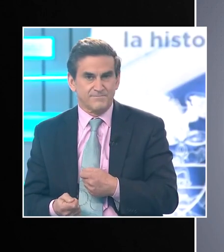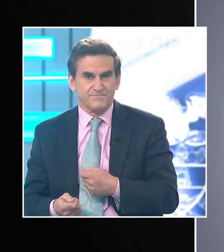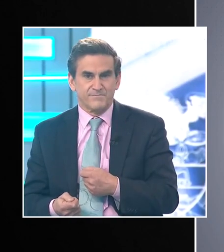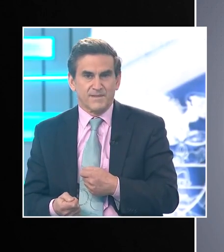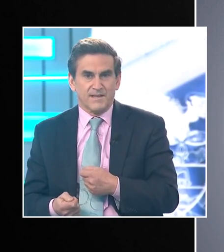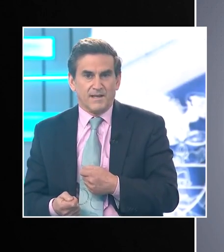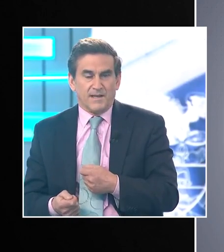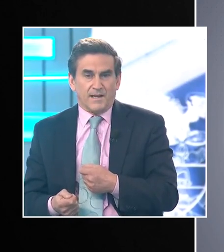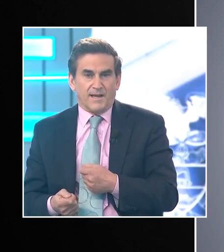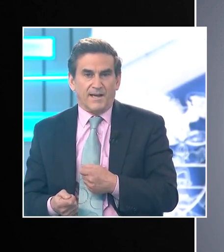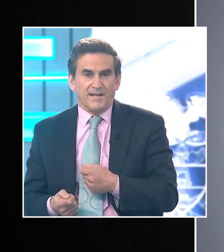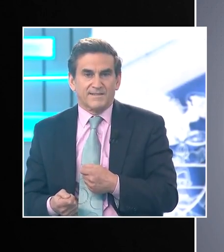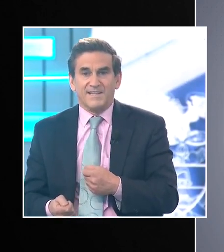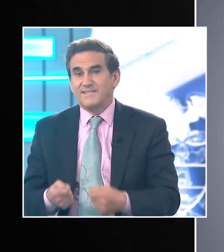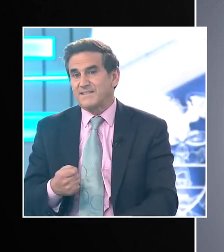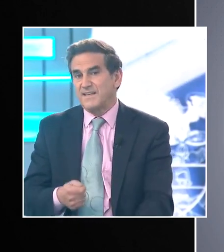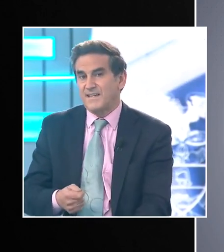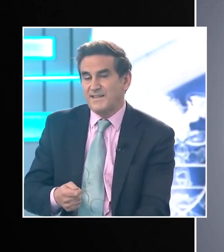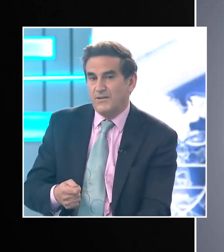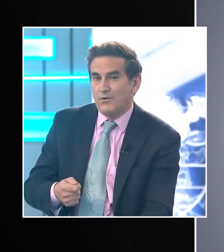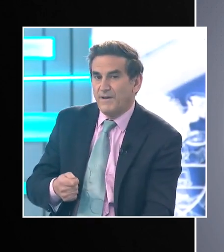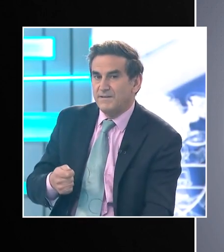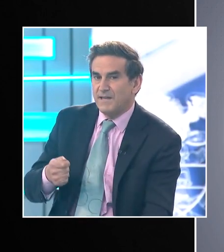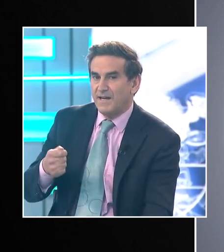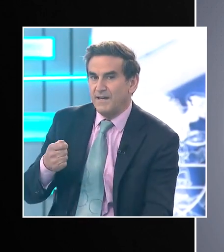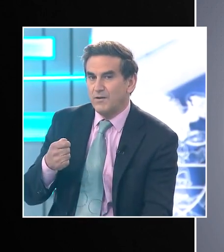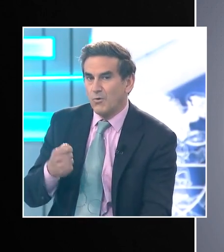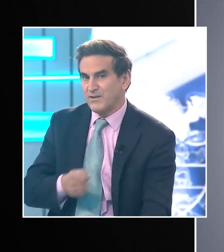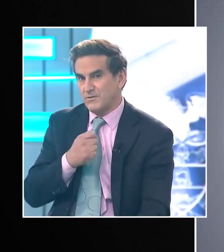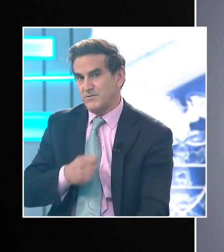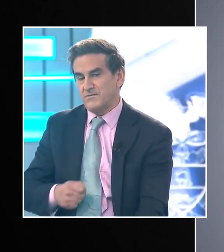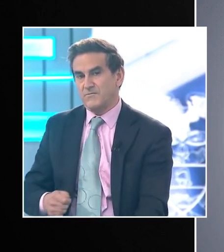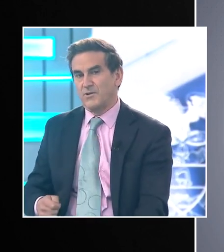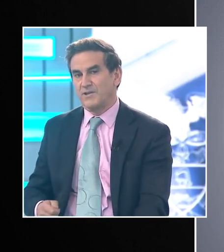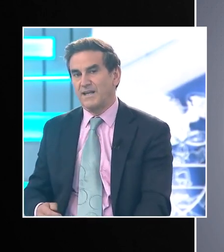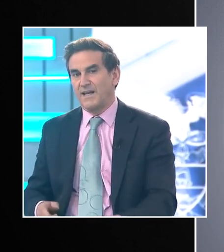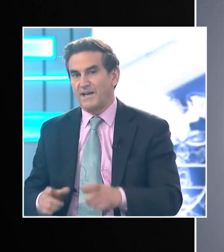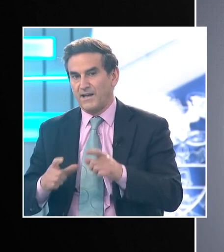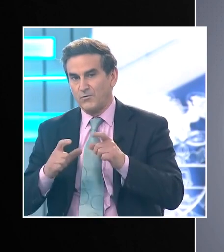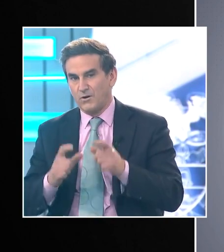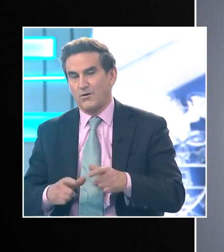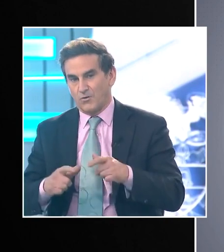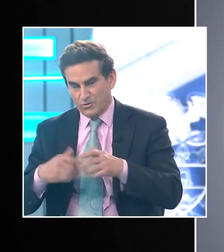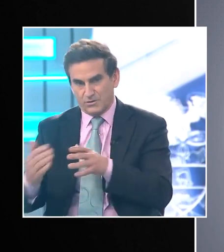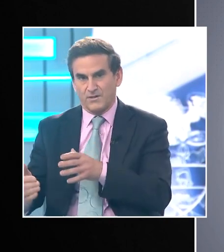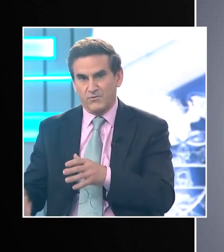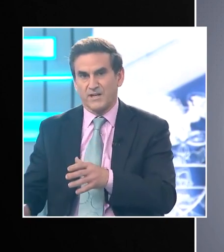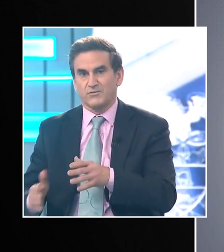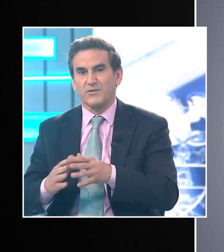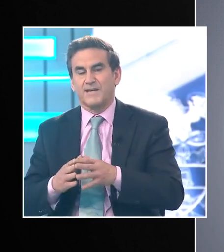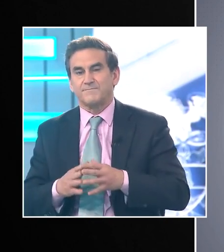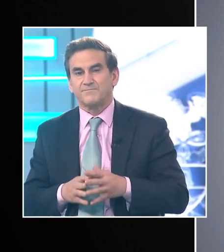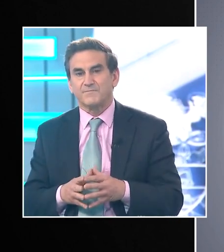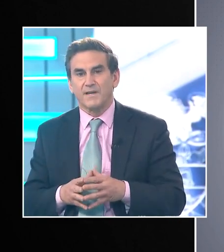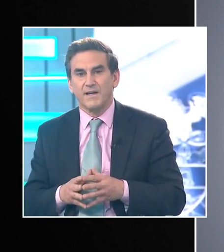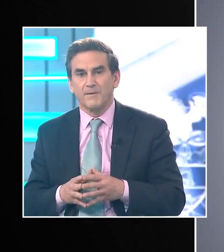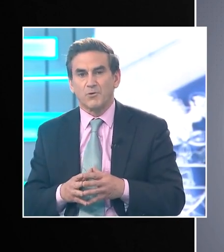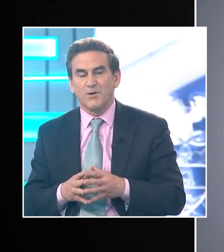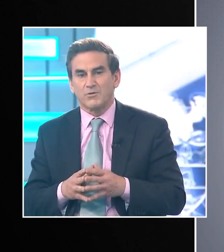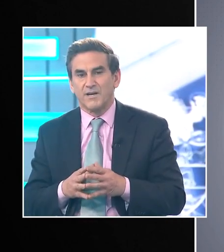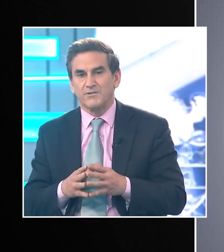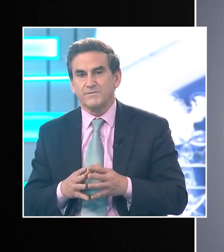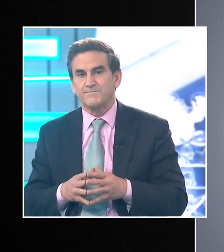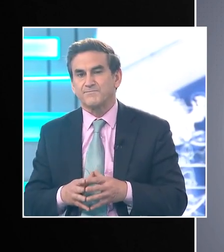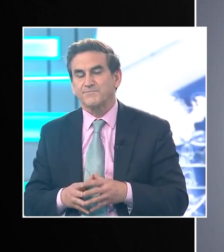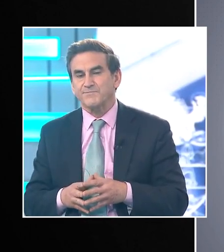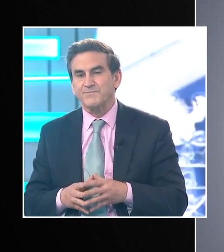herramientas. Tan es así que en el 94, cuando se elige el Congreso ya, por